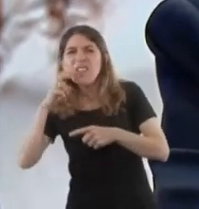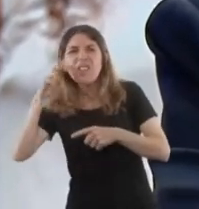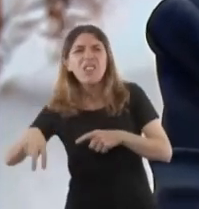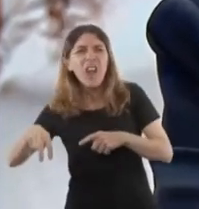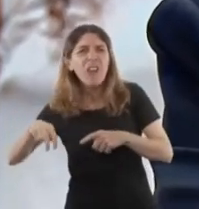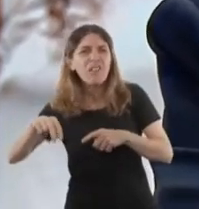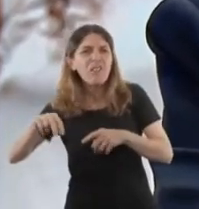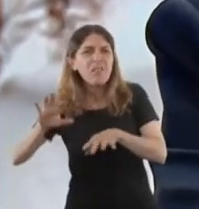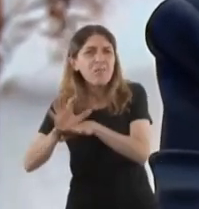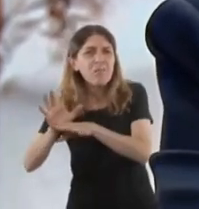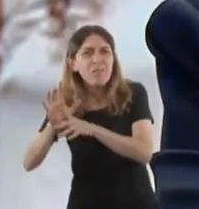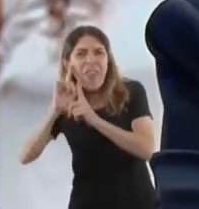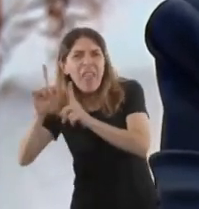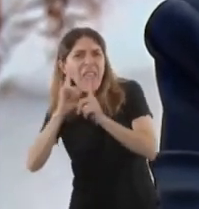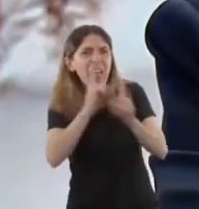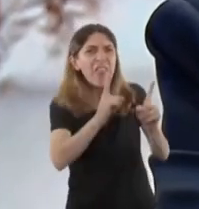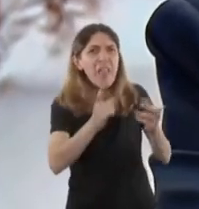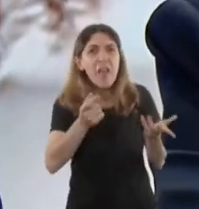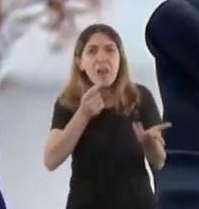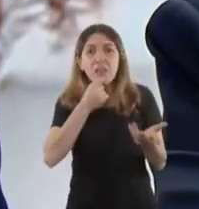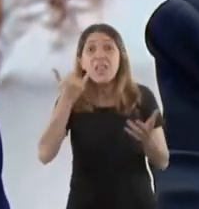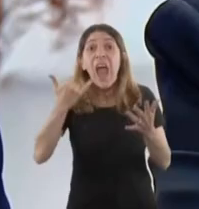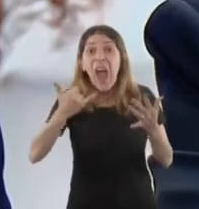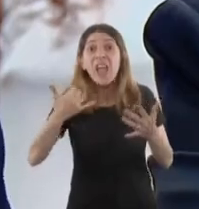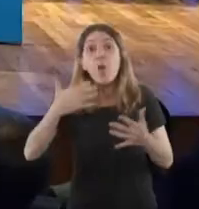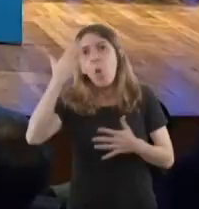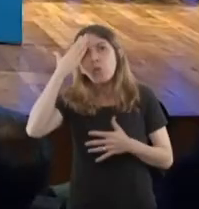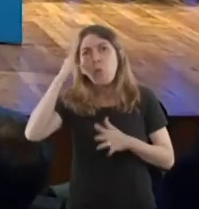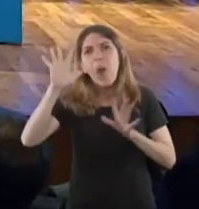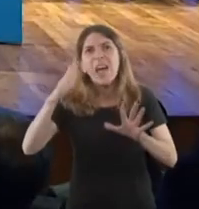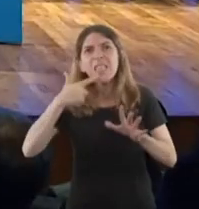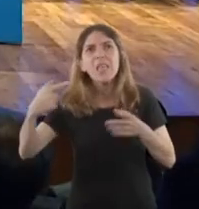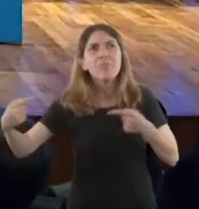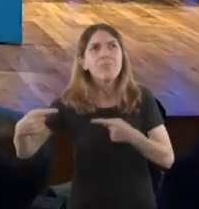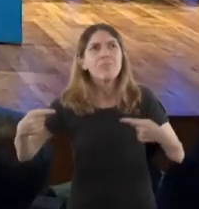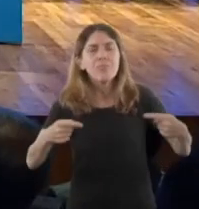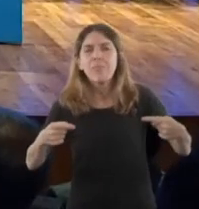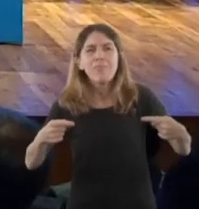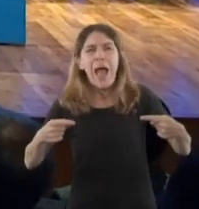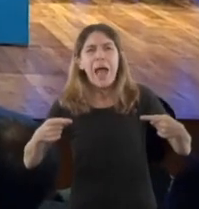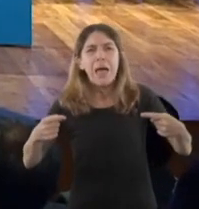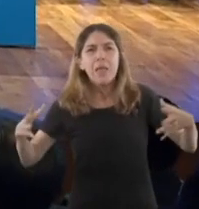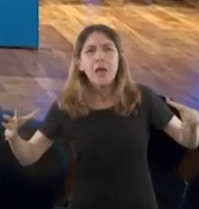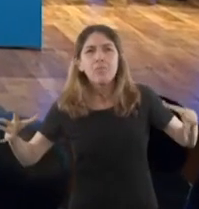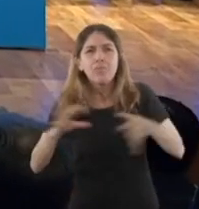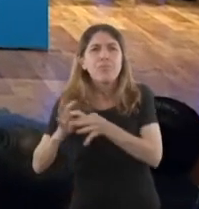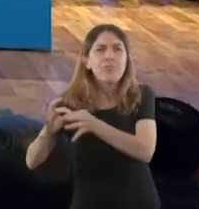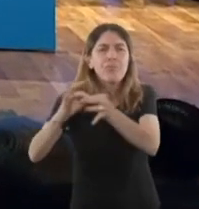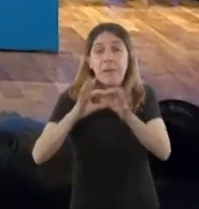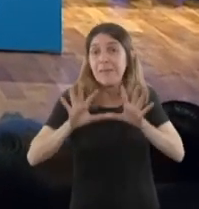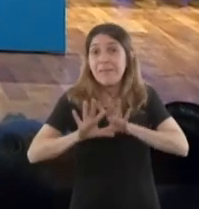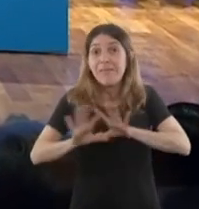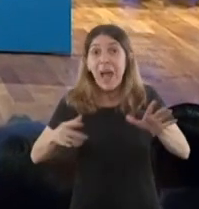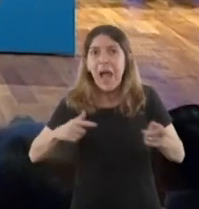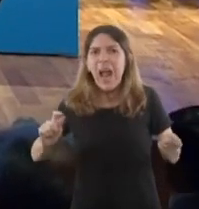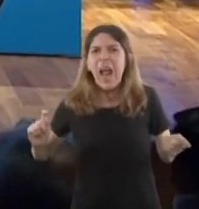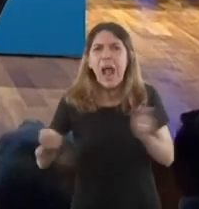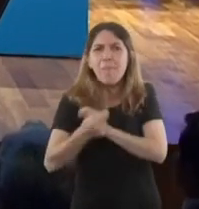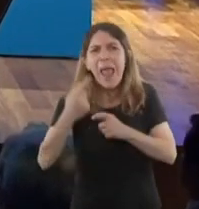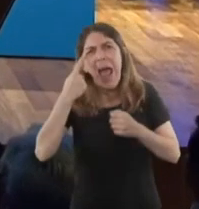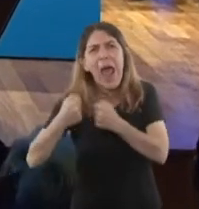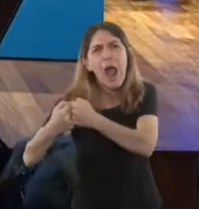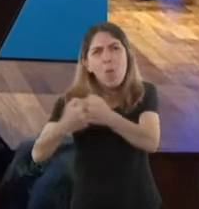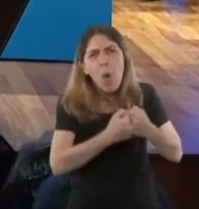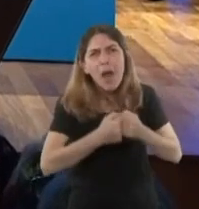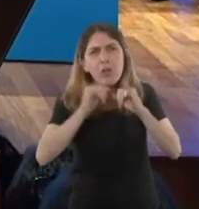idea de la argentina- del amigo enemigo superar la idea de la argentina- dividida para pasar a acuerdos